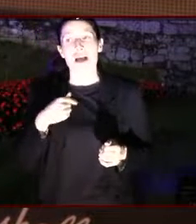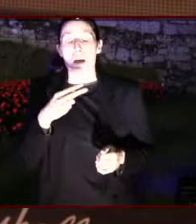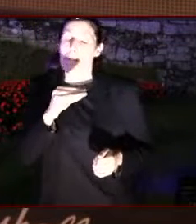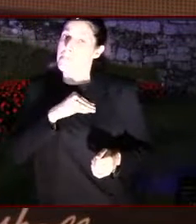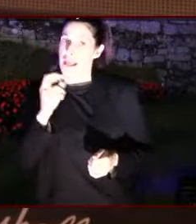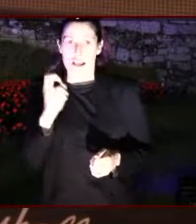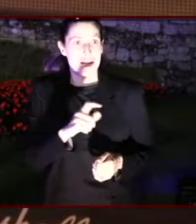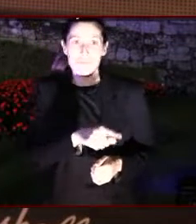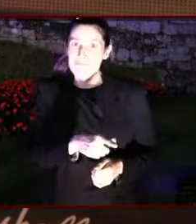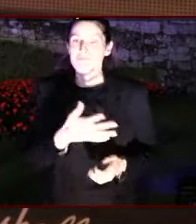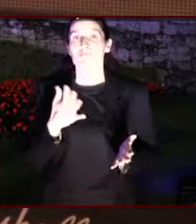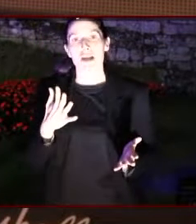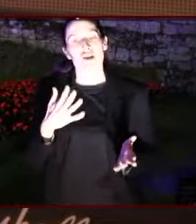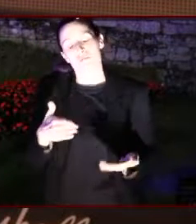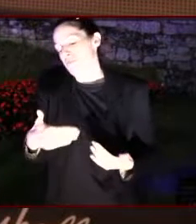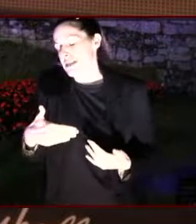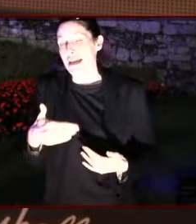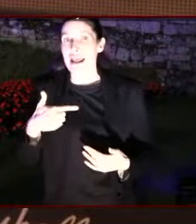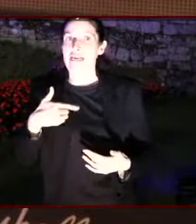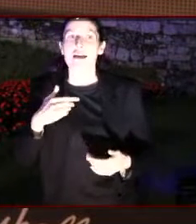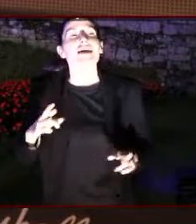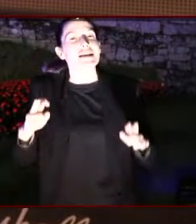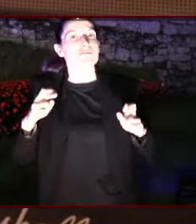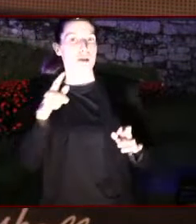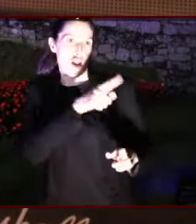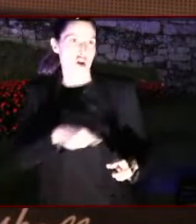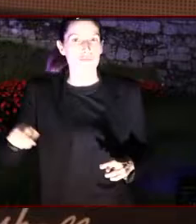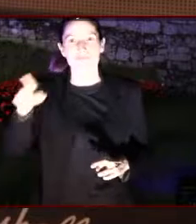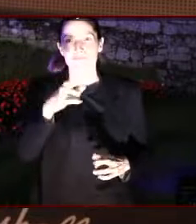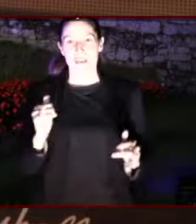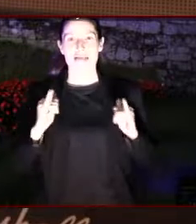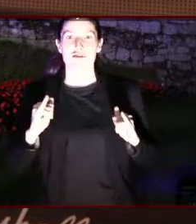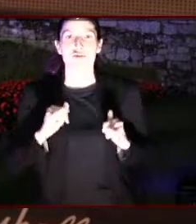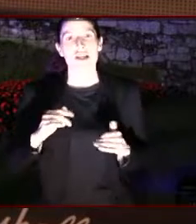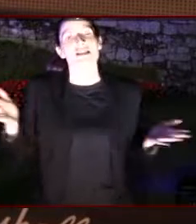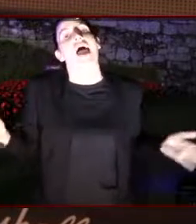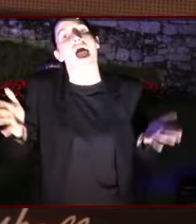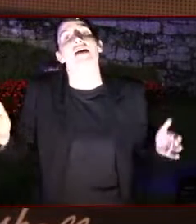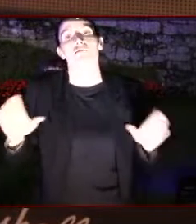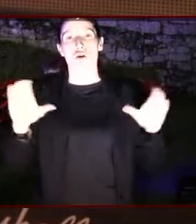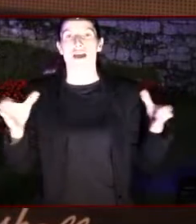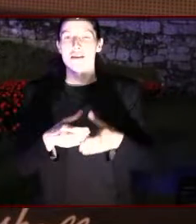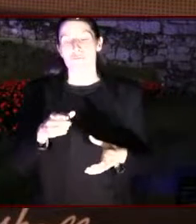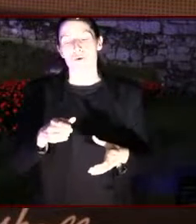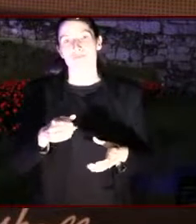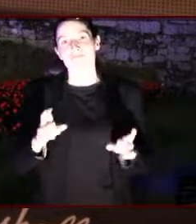todas mis compañeras se lo estén pasando bien. Mucho ánimo a todos y a todo el equipo. Y nada, espero que disfrutéis.